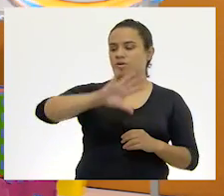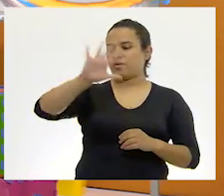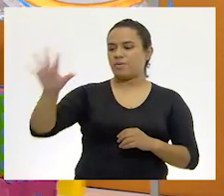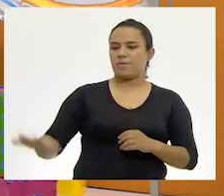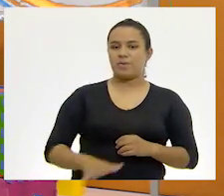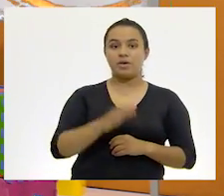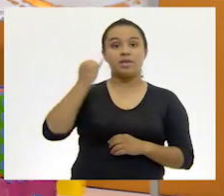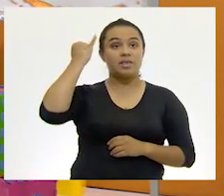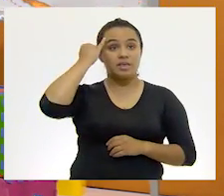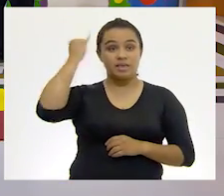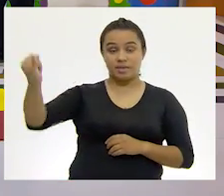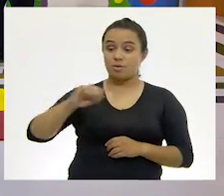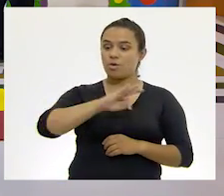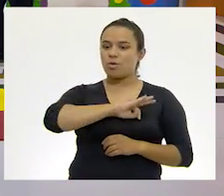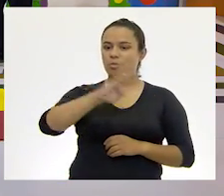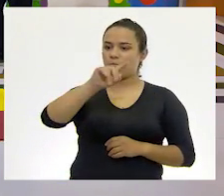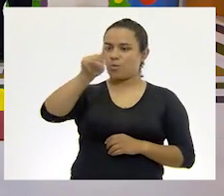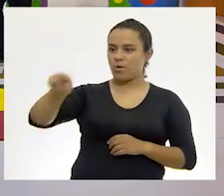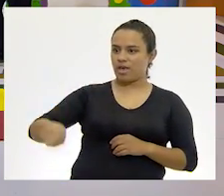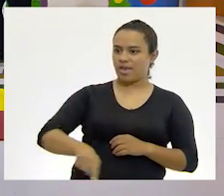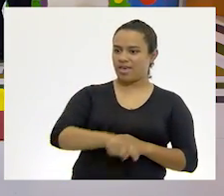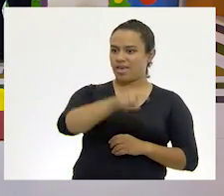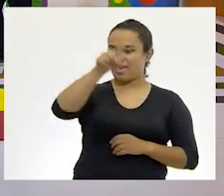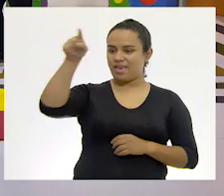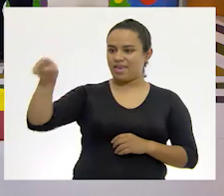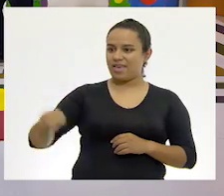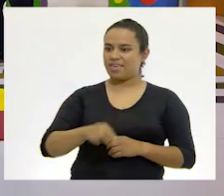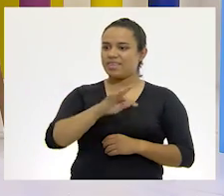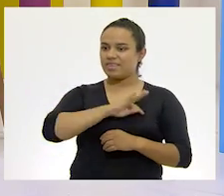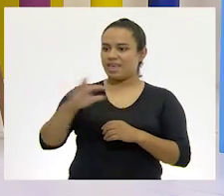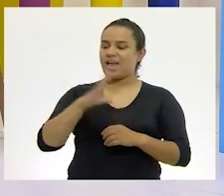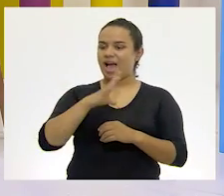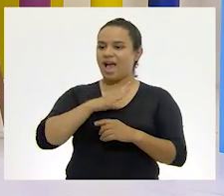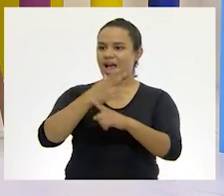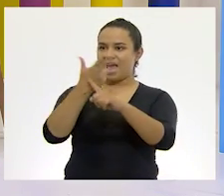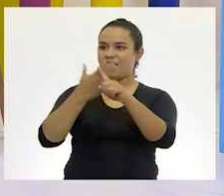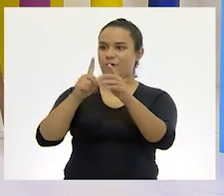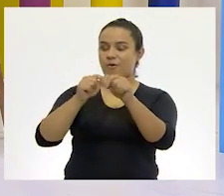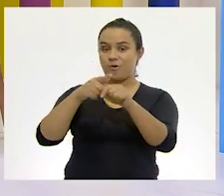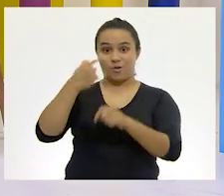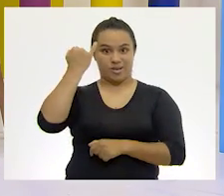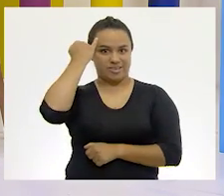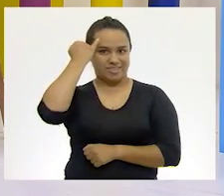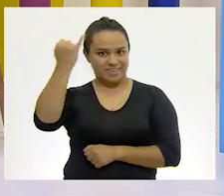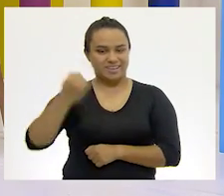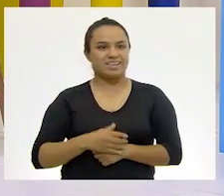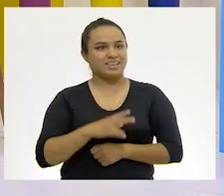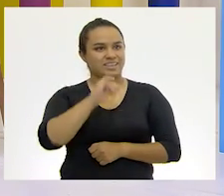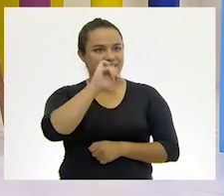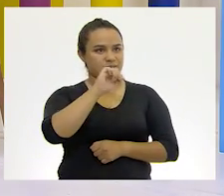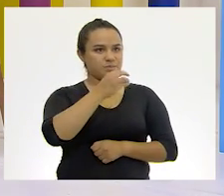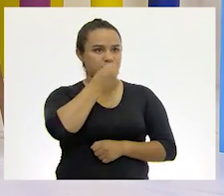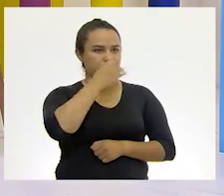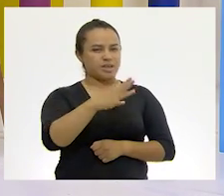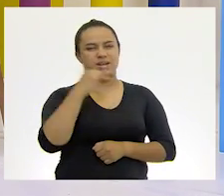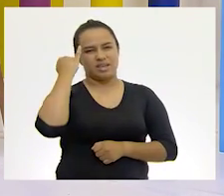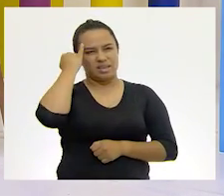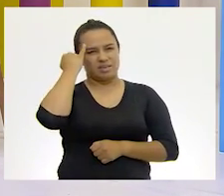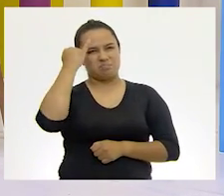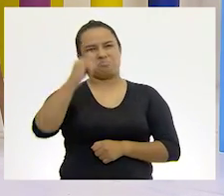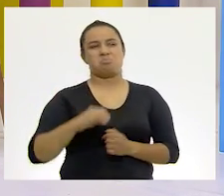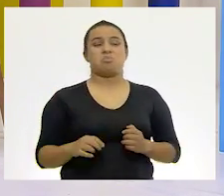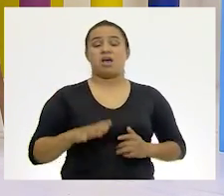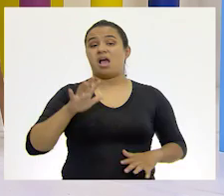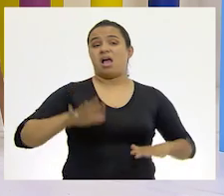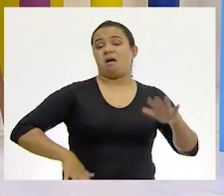aire se marcara la línea que cruzó? ¡Wow! Sería muy padre ver eso. Imagínense que yo,